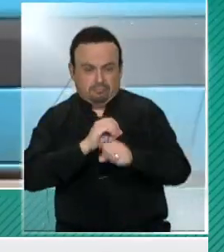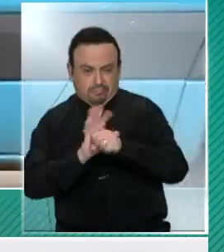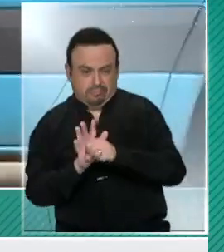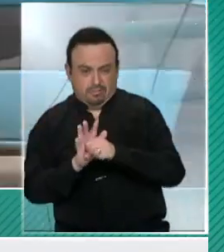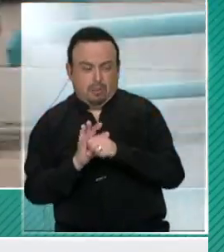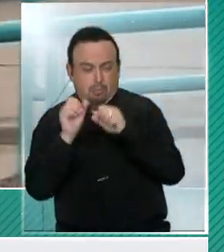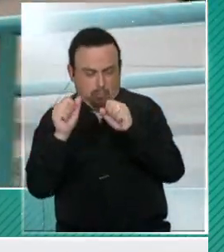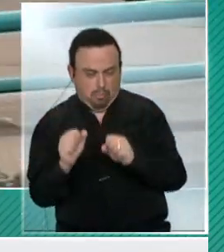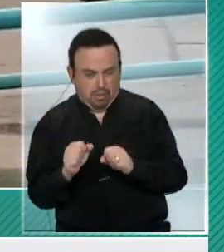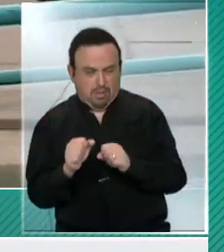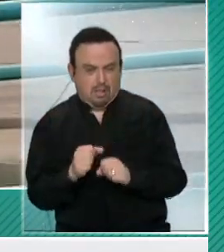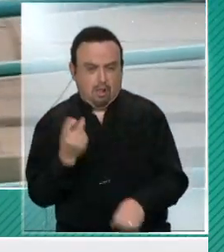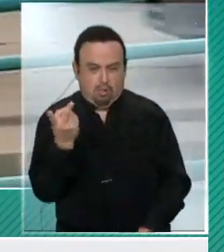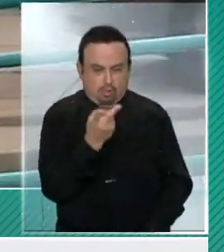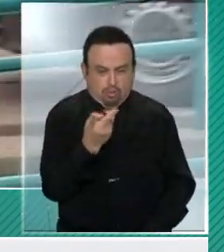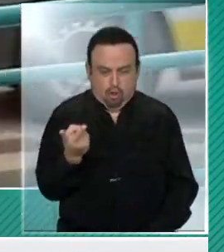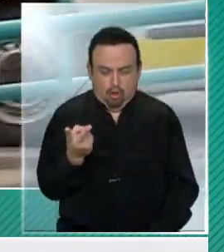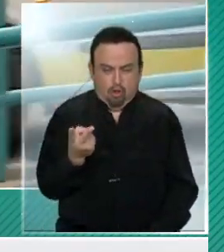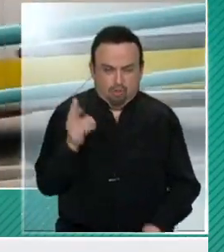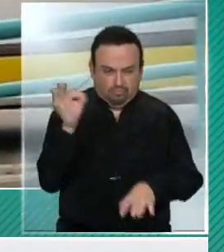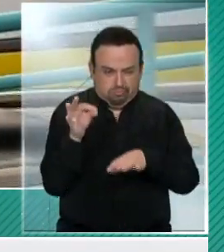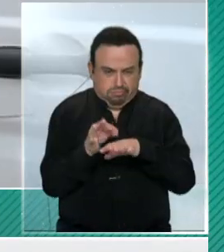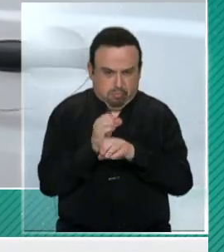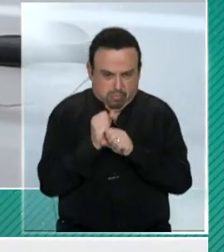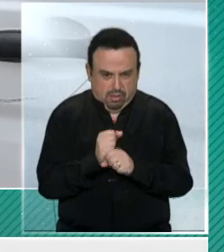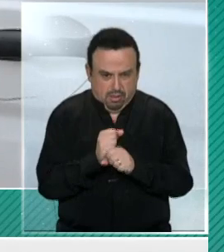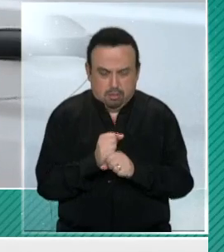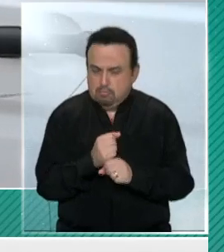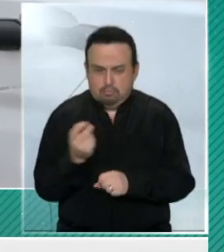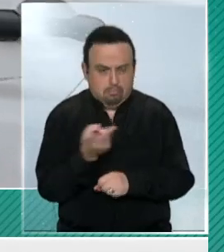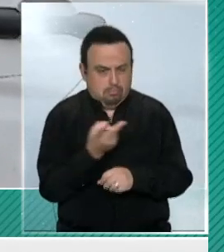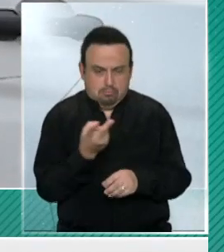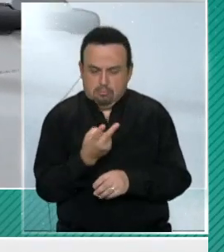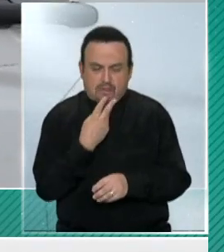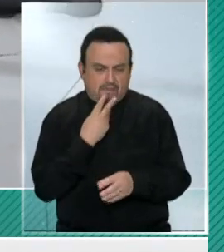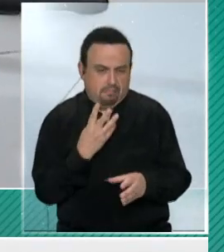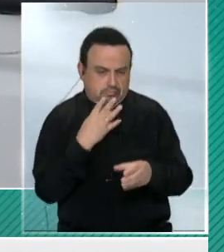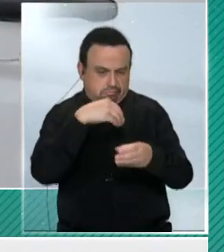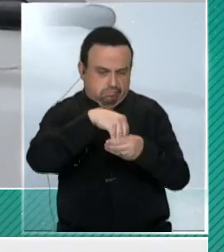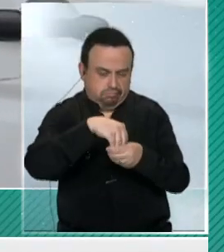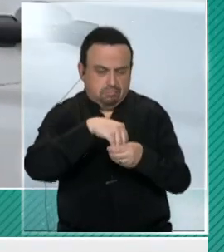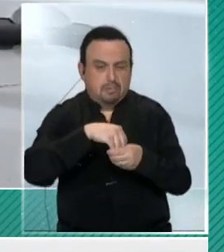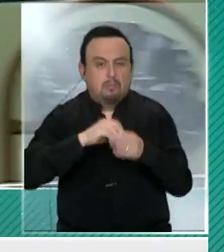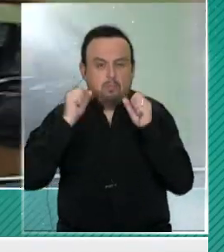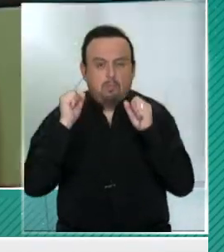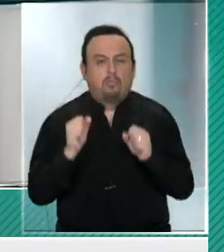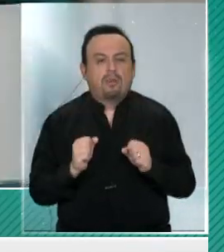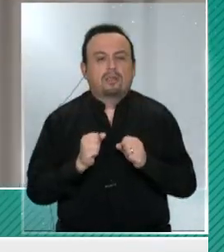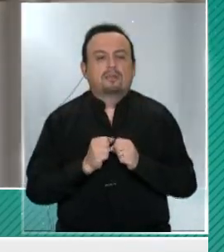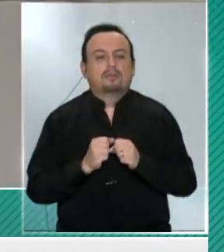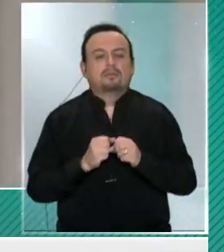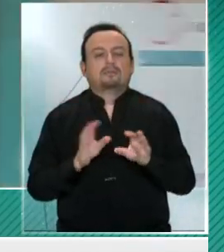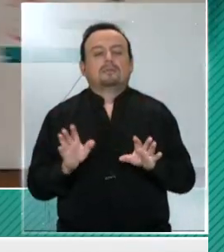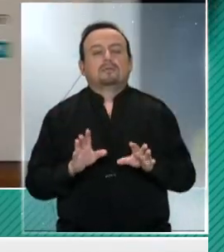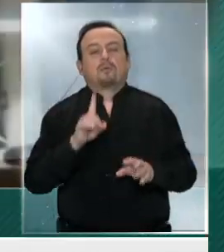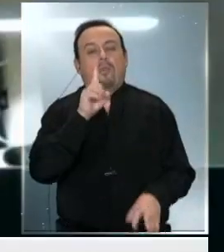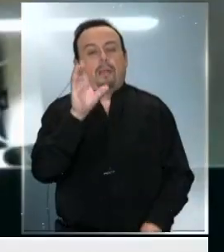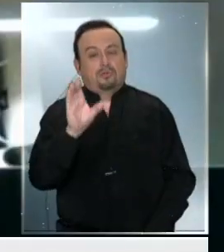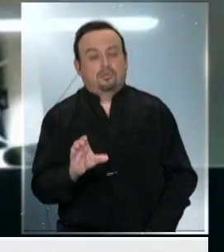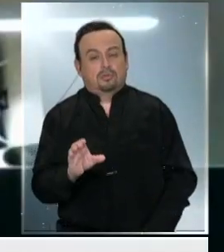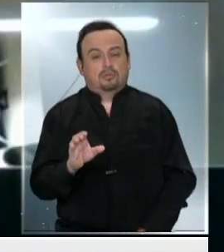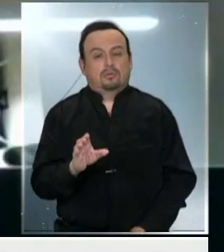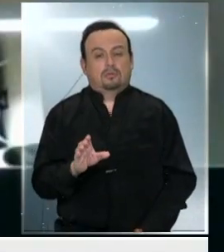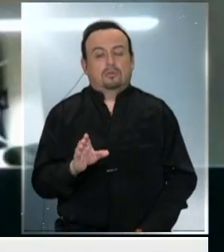o es imposible tener dos virus a la vez? No, pues perfectamente pueden convivir. O sea, A ver, yendo por parte de tu pregunta, una persona que ha